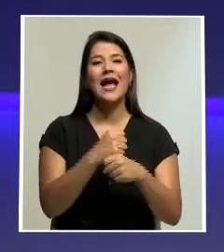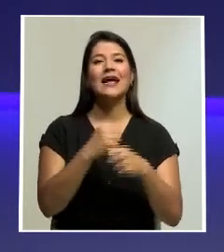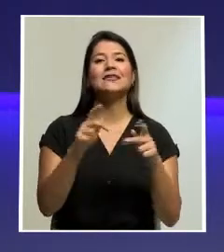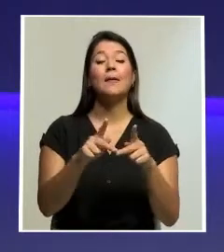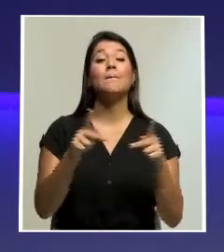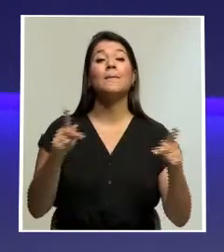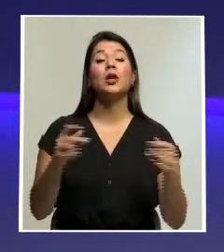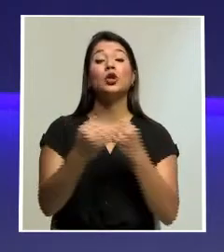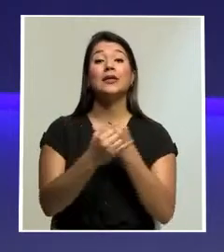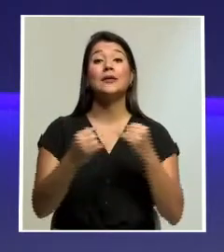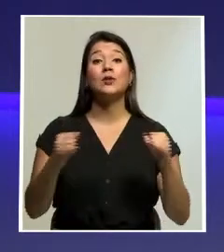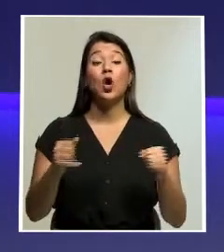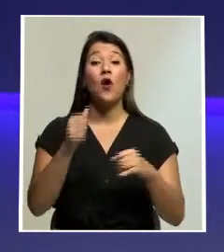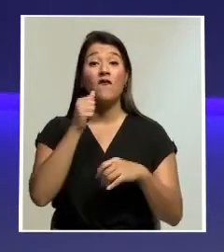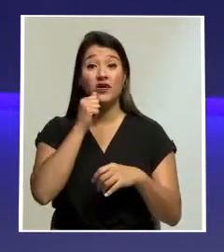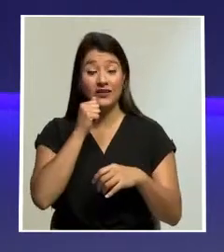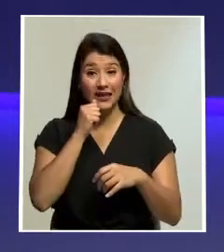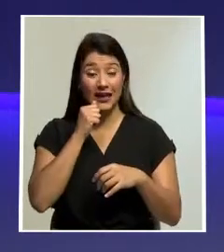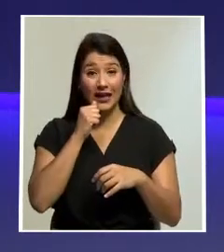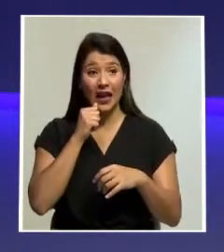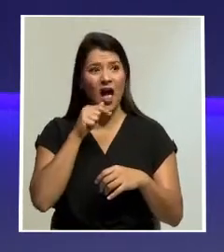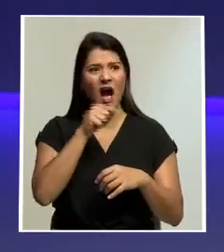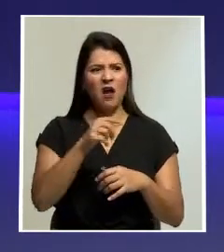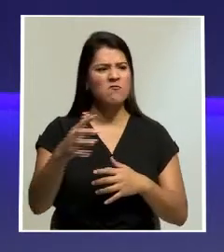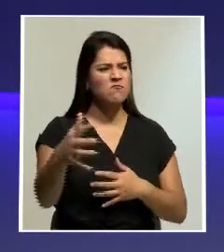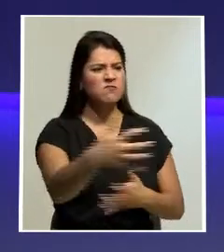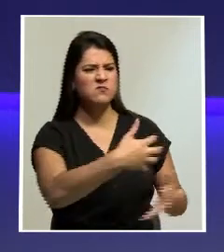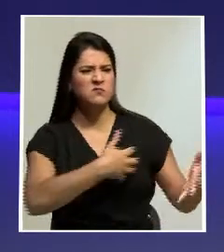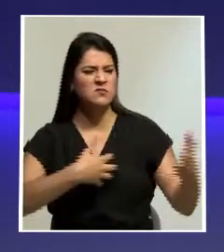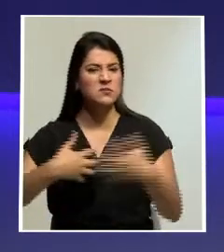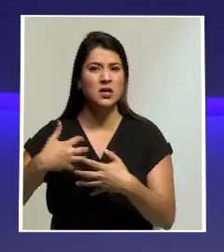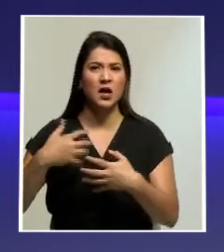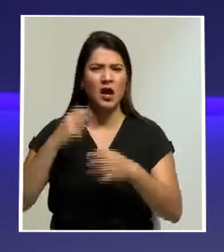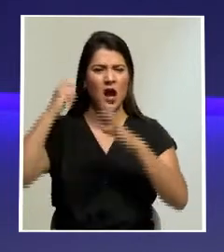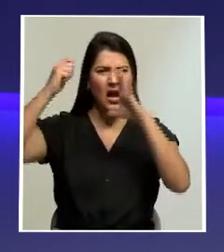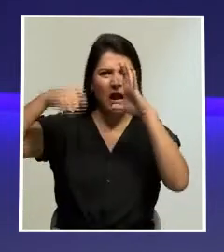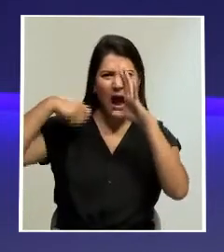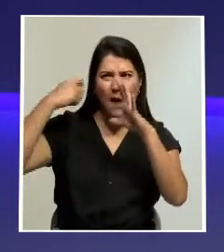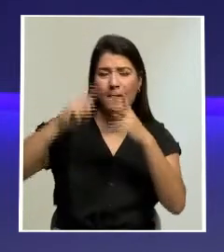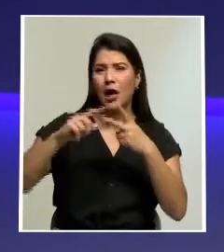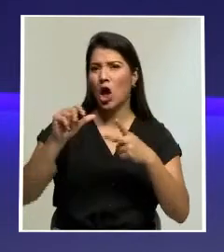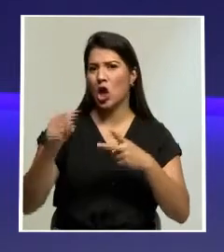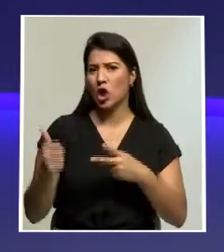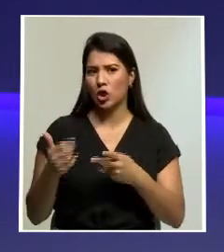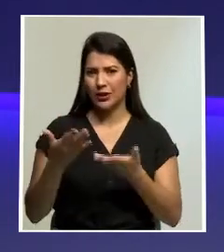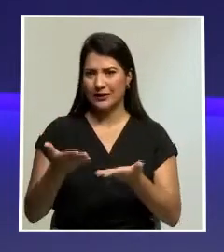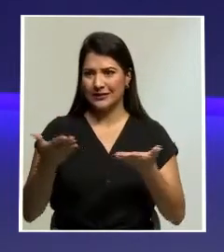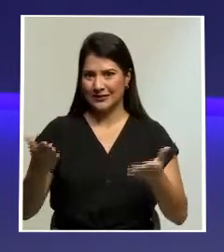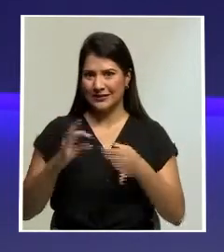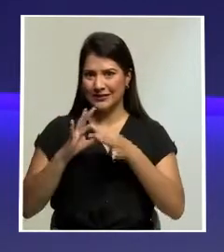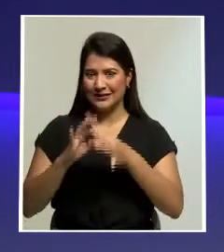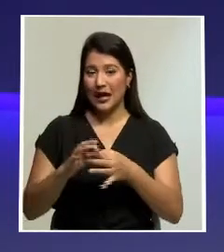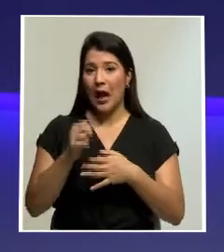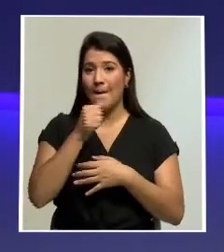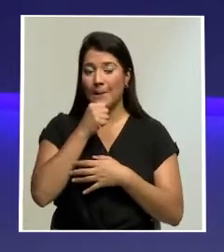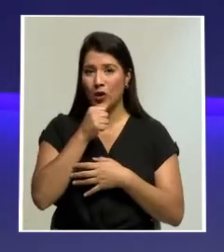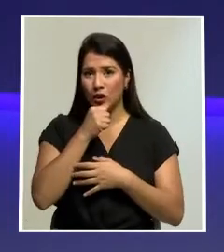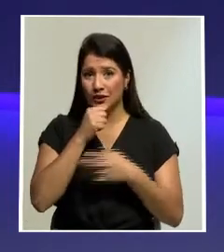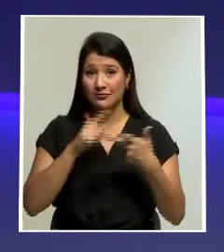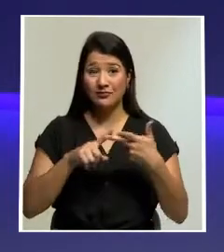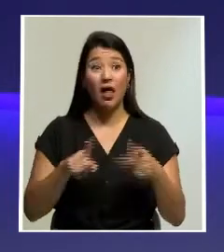independiente Confidencial. Se llevó cámaras y otros insumos periodísticos e incluso detuvo a uno